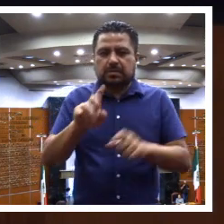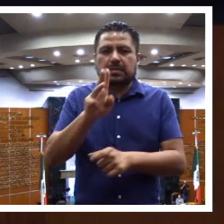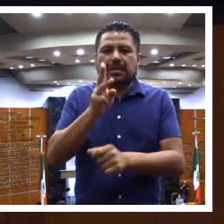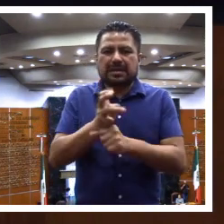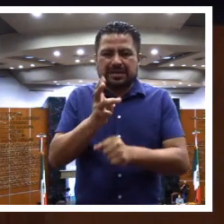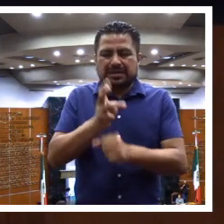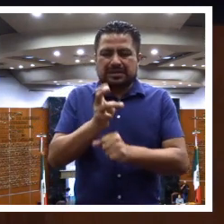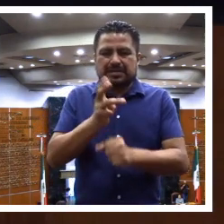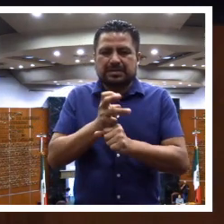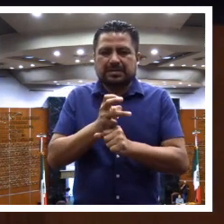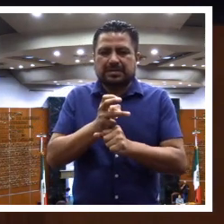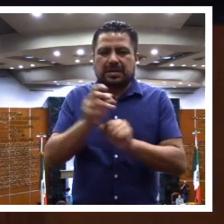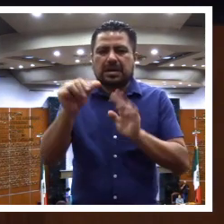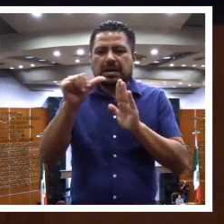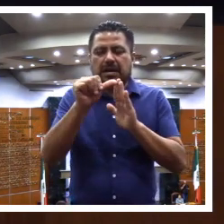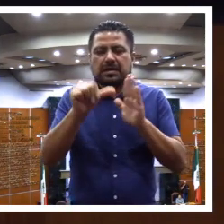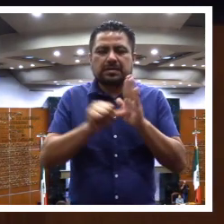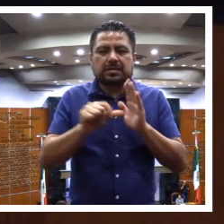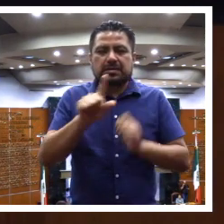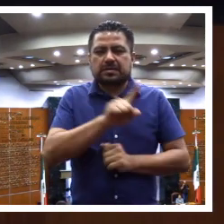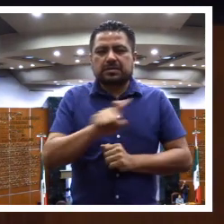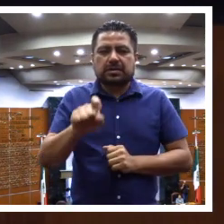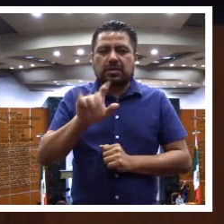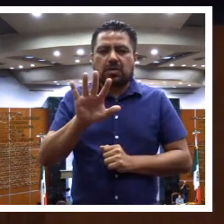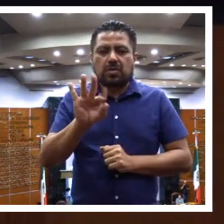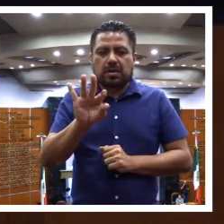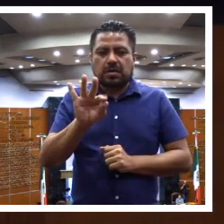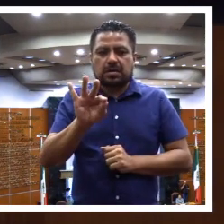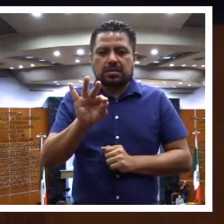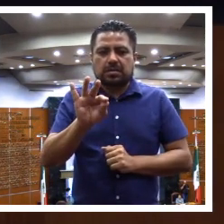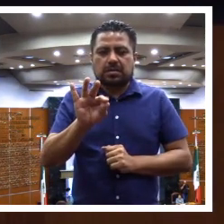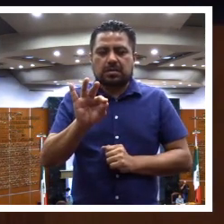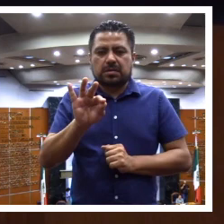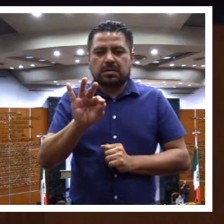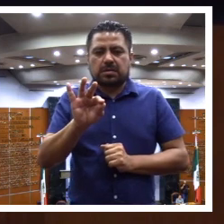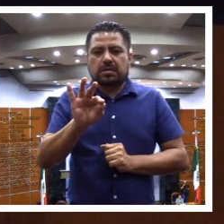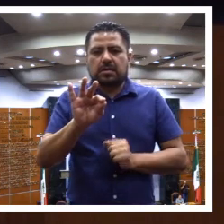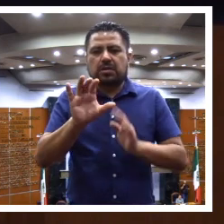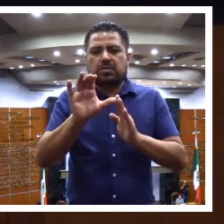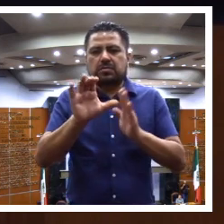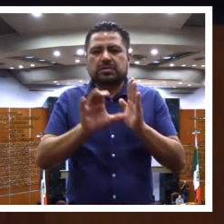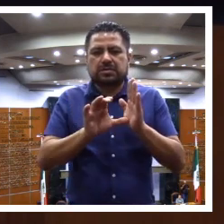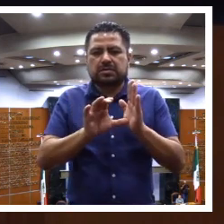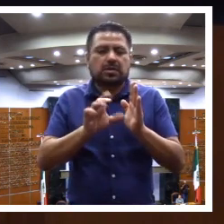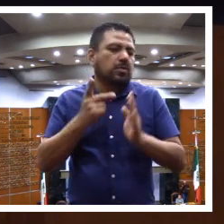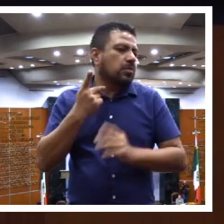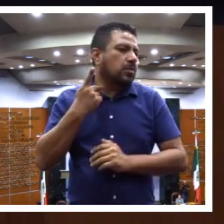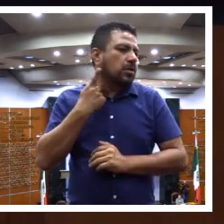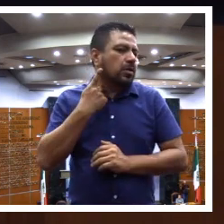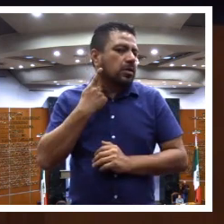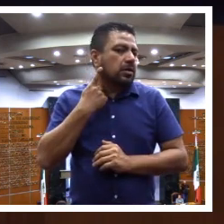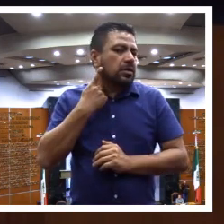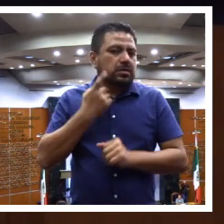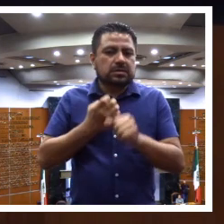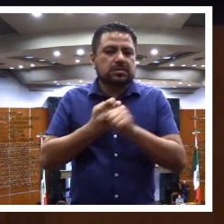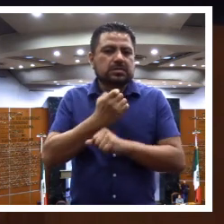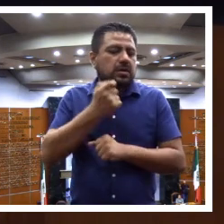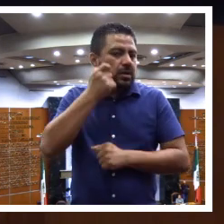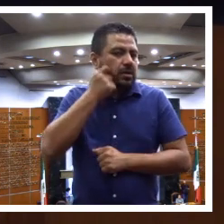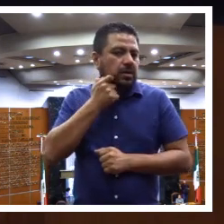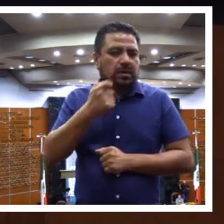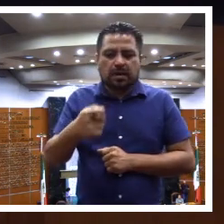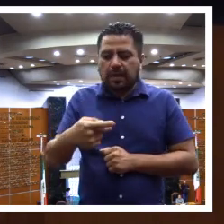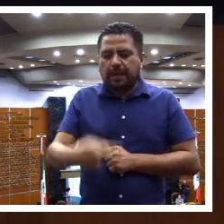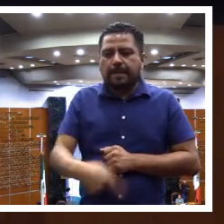tercera del artículo 140 de la constitución política del Estado libre y